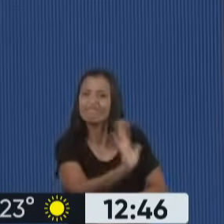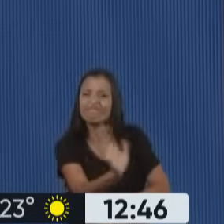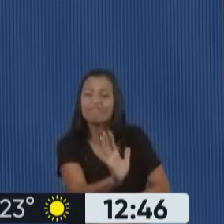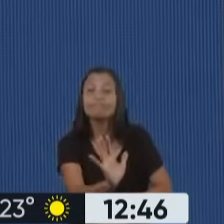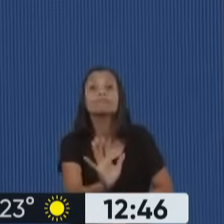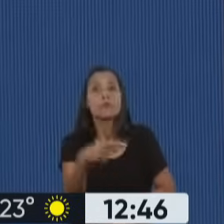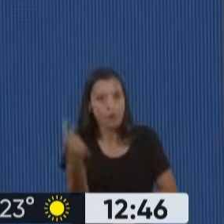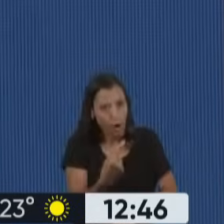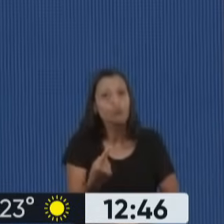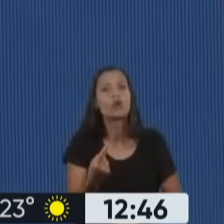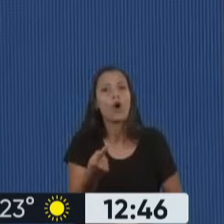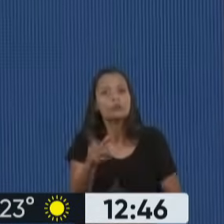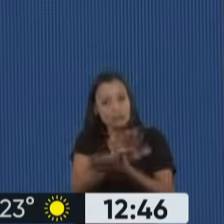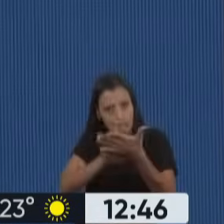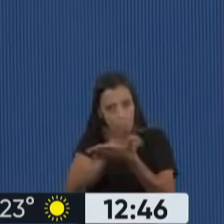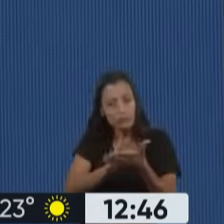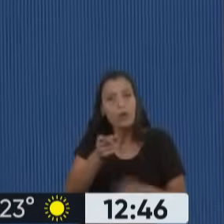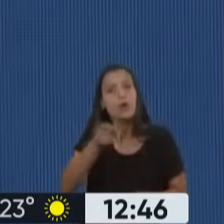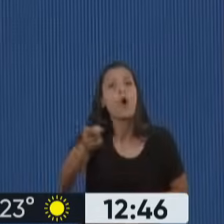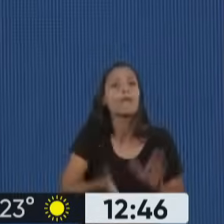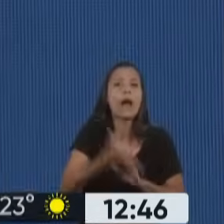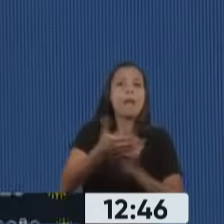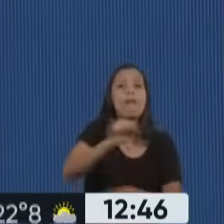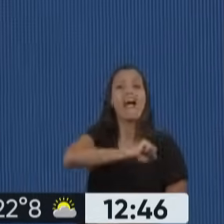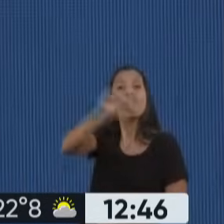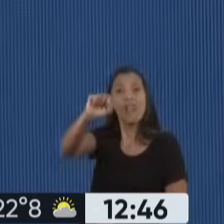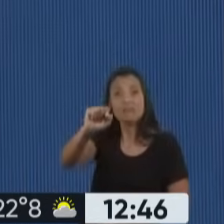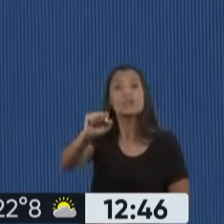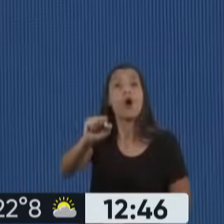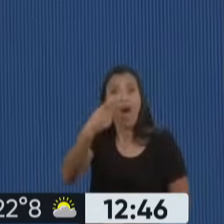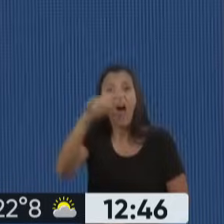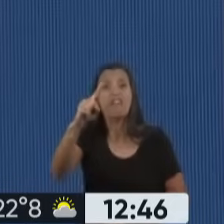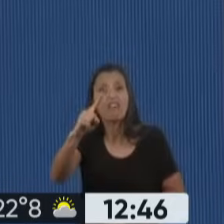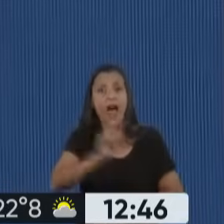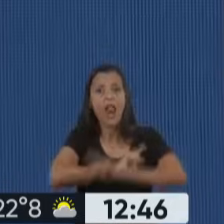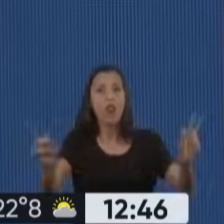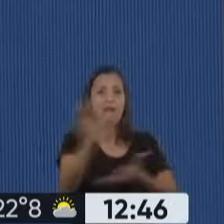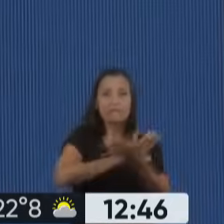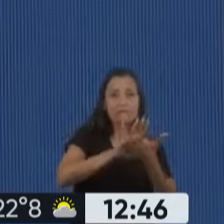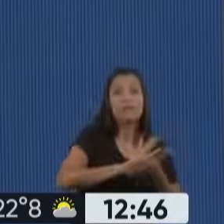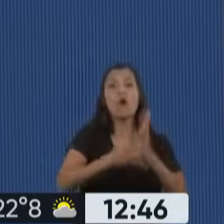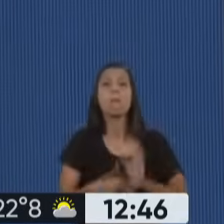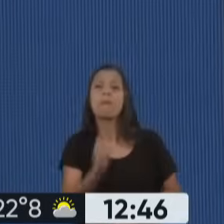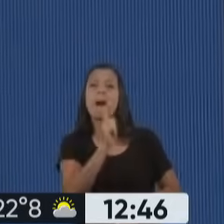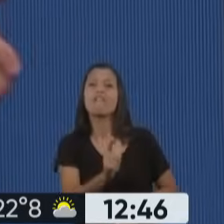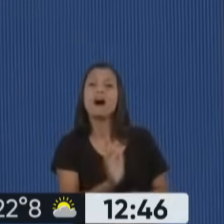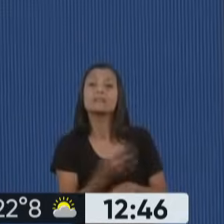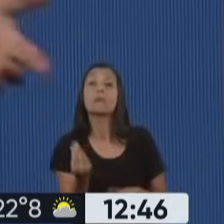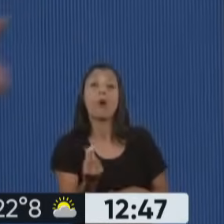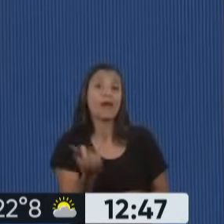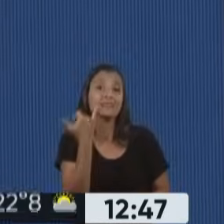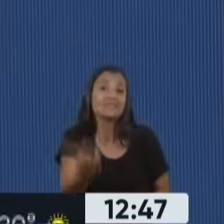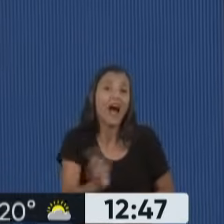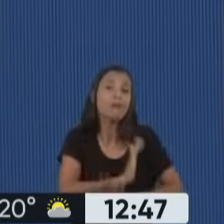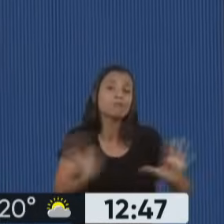una hiperinflación, digamos, que hace que los programas de estabilización sean más simples, digo, porque agarra todo licuado